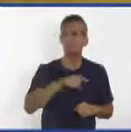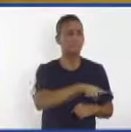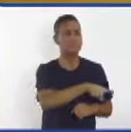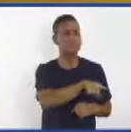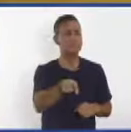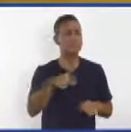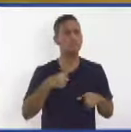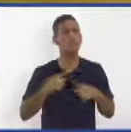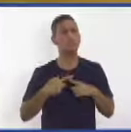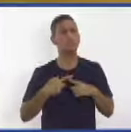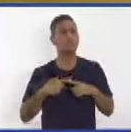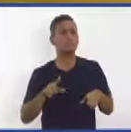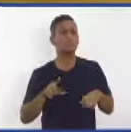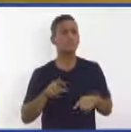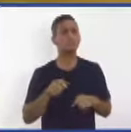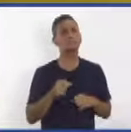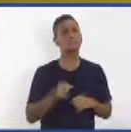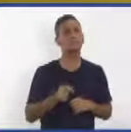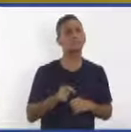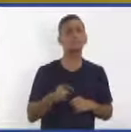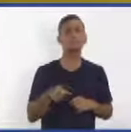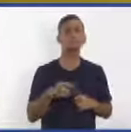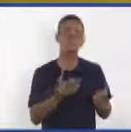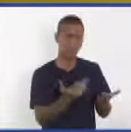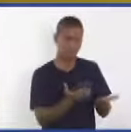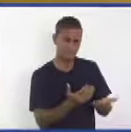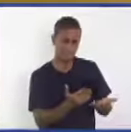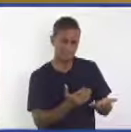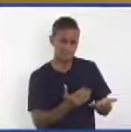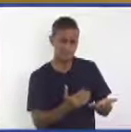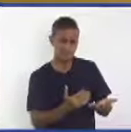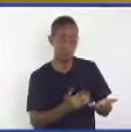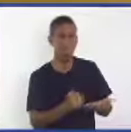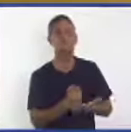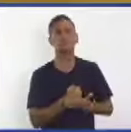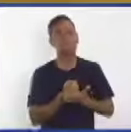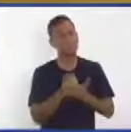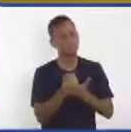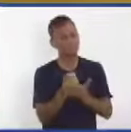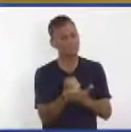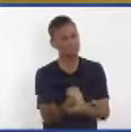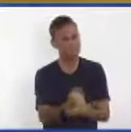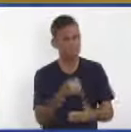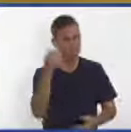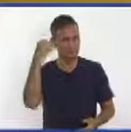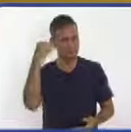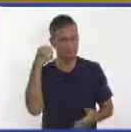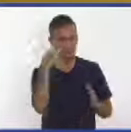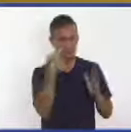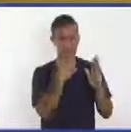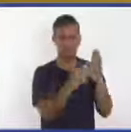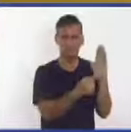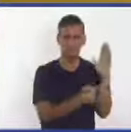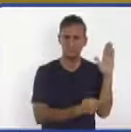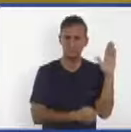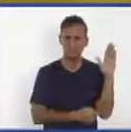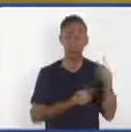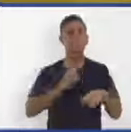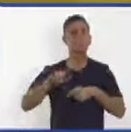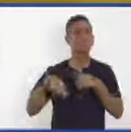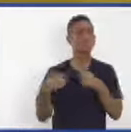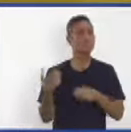transmite a través de este género que además es nuevo para ustedes pero que el libro nos va a ayudar a saber